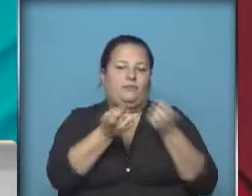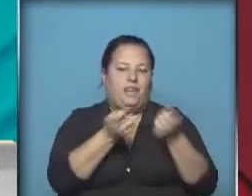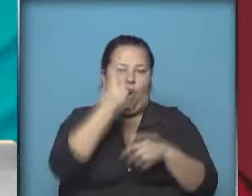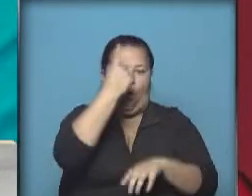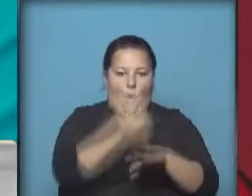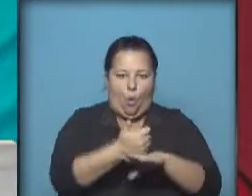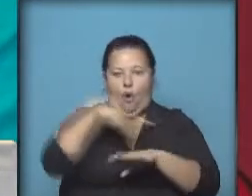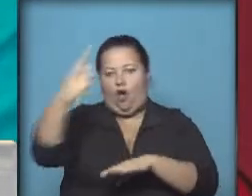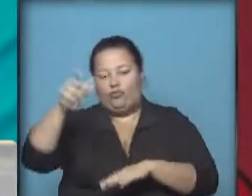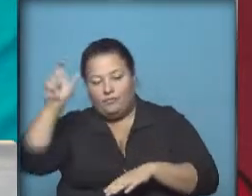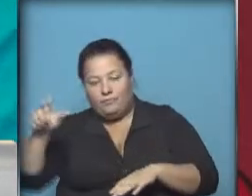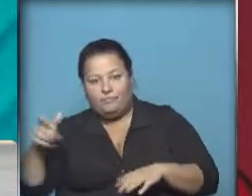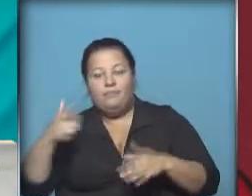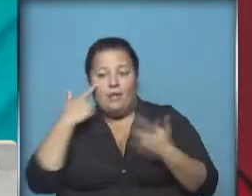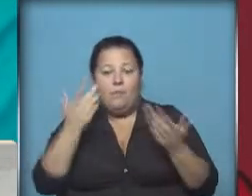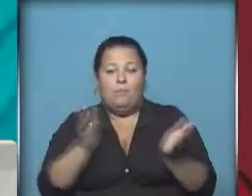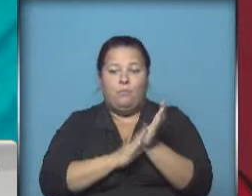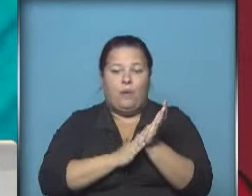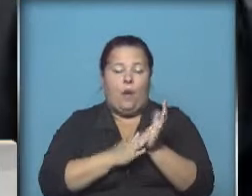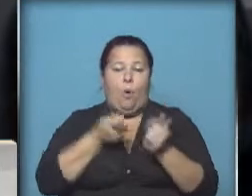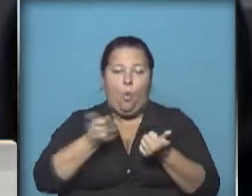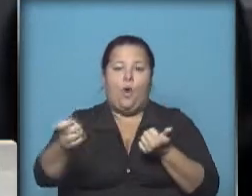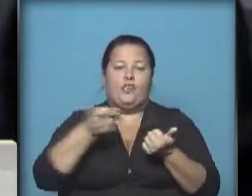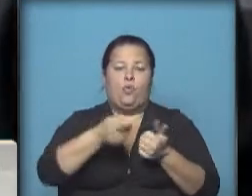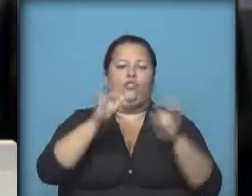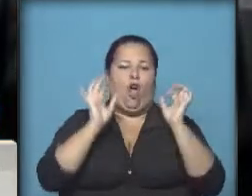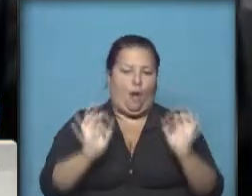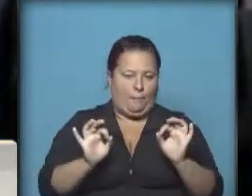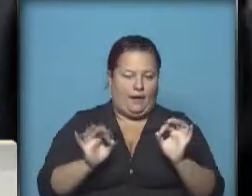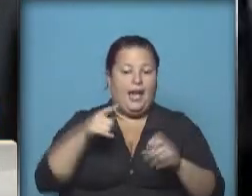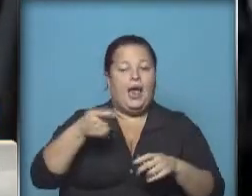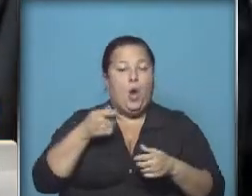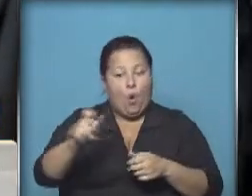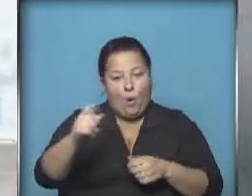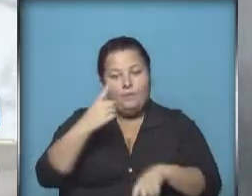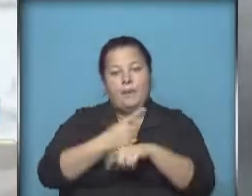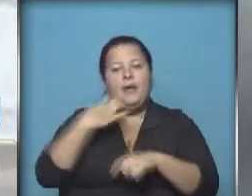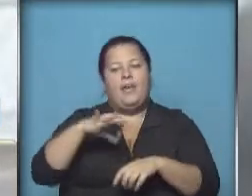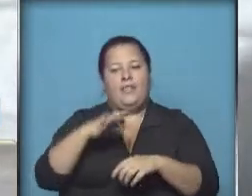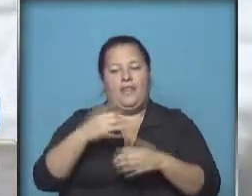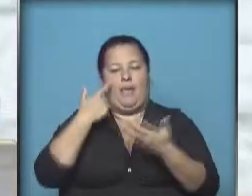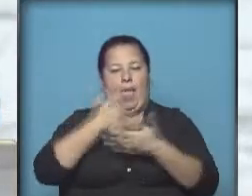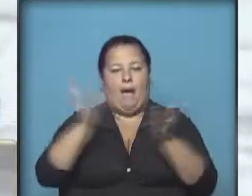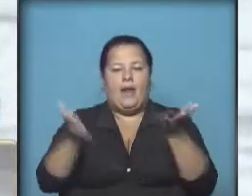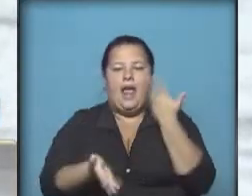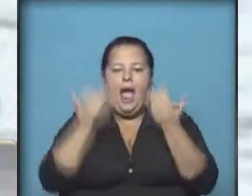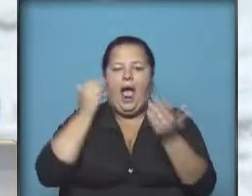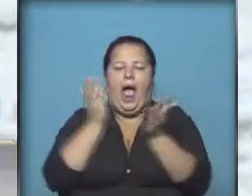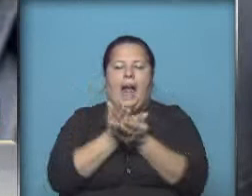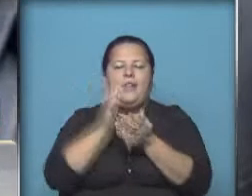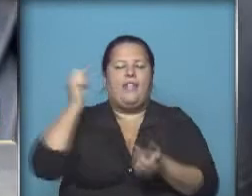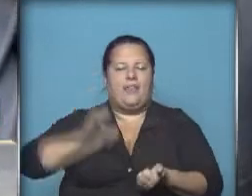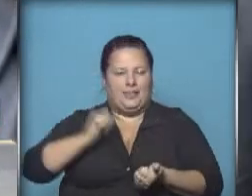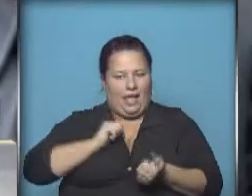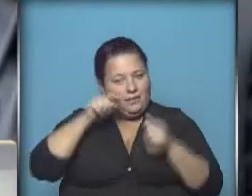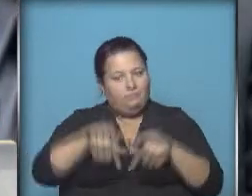operativamente de los otros, se demuestra llevando juicios completos. Y estos juicios, en primer lugar, se tienen que abrir los archivos de la dictadura. Ahí